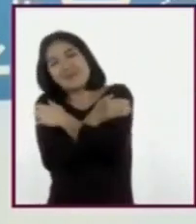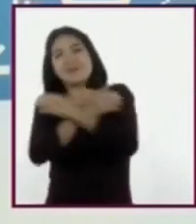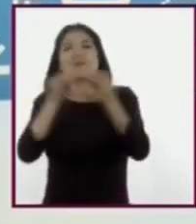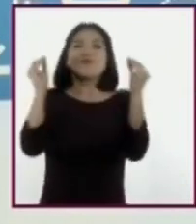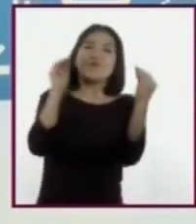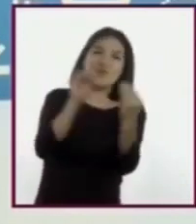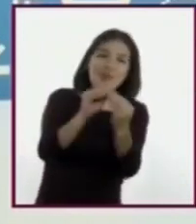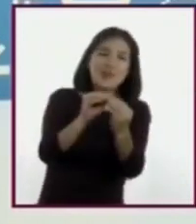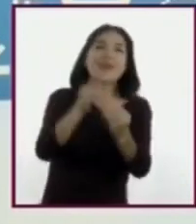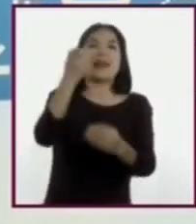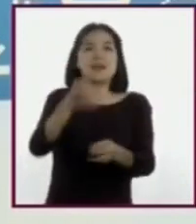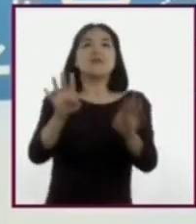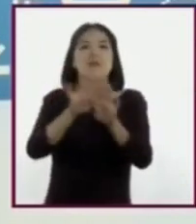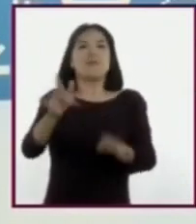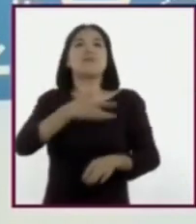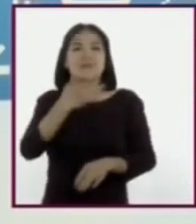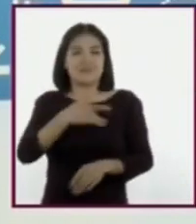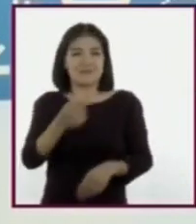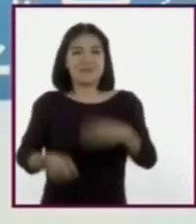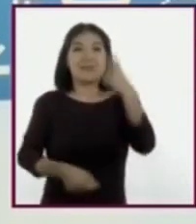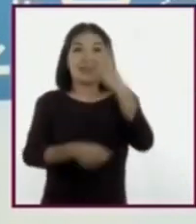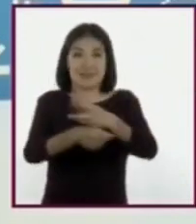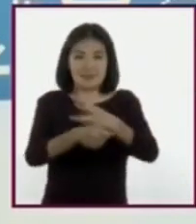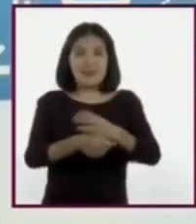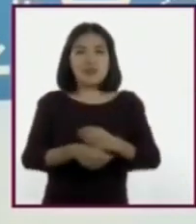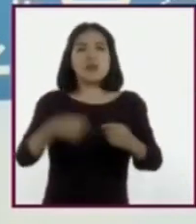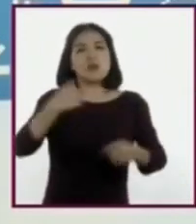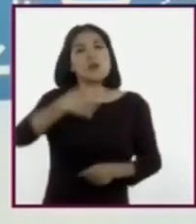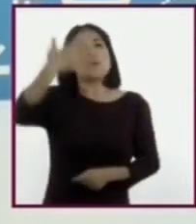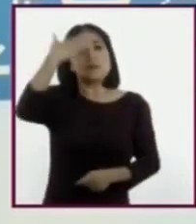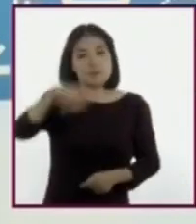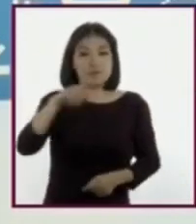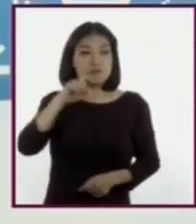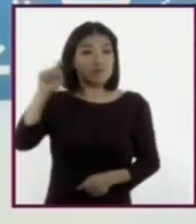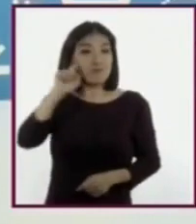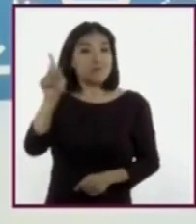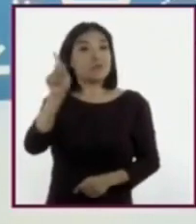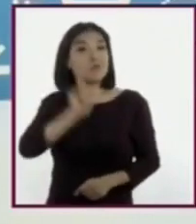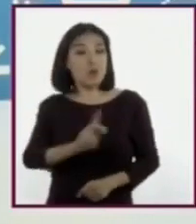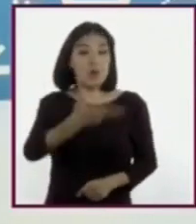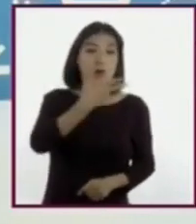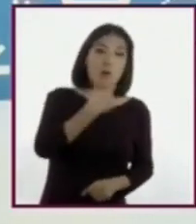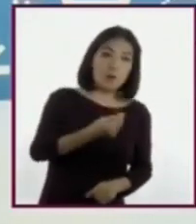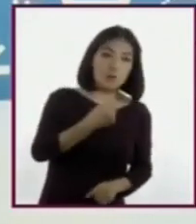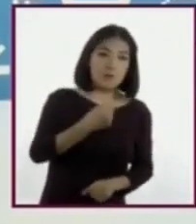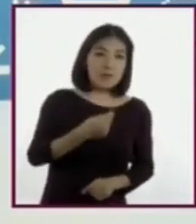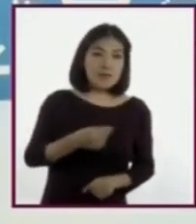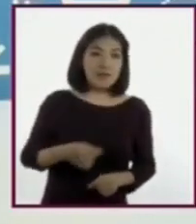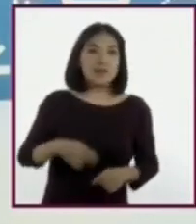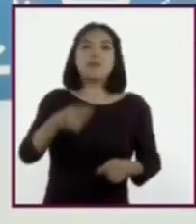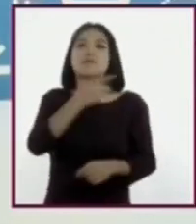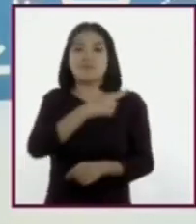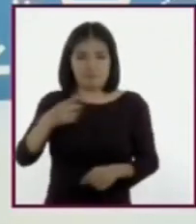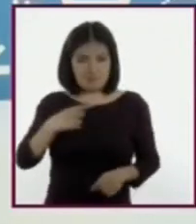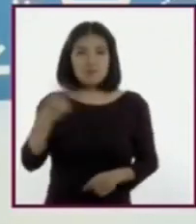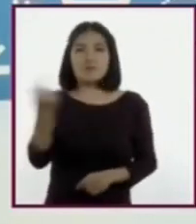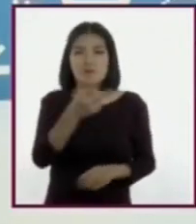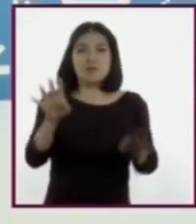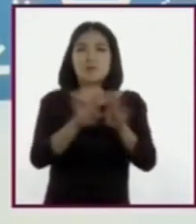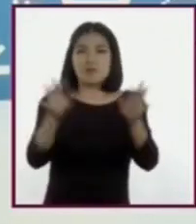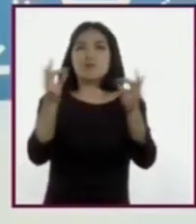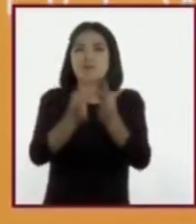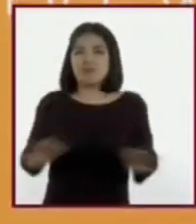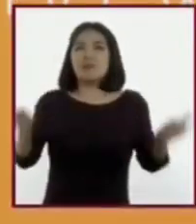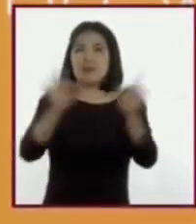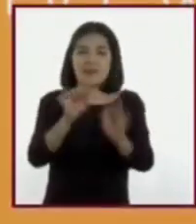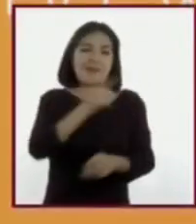son algunas de ellas. Tres, saber que la sexualidad femenina y masculina son igualmente importantes y merecen